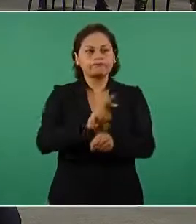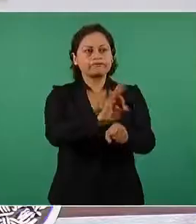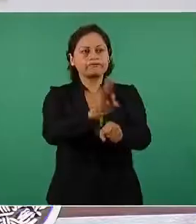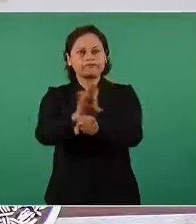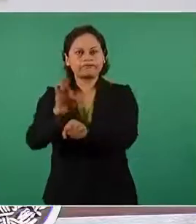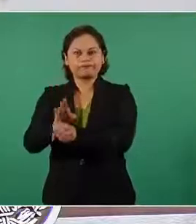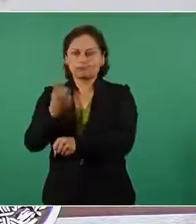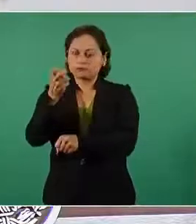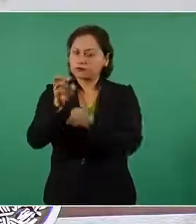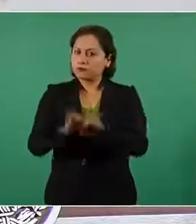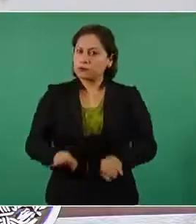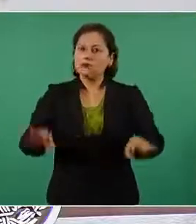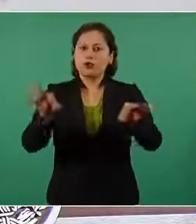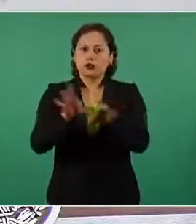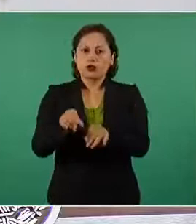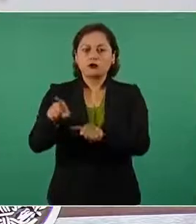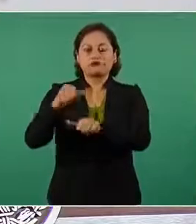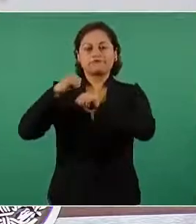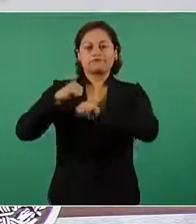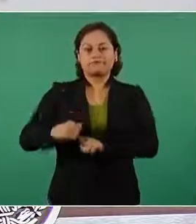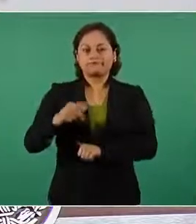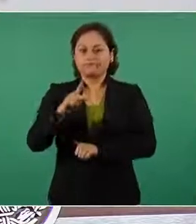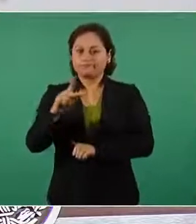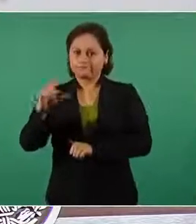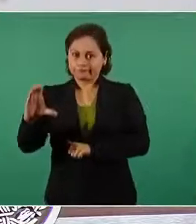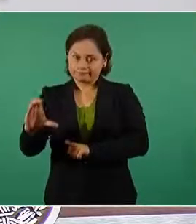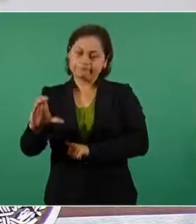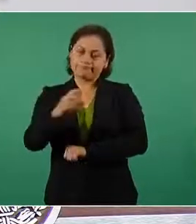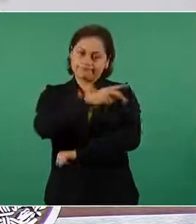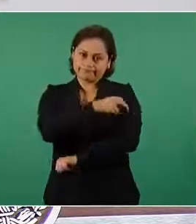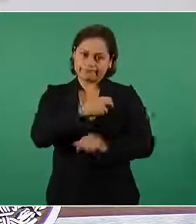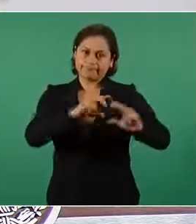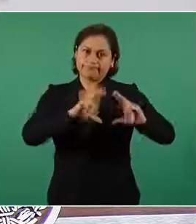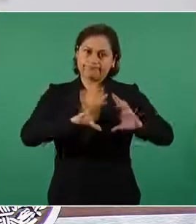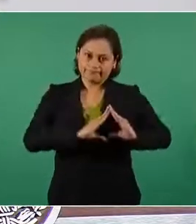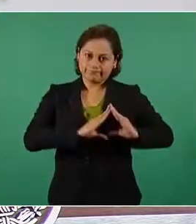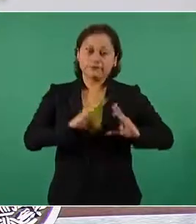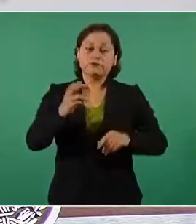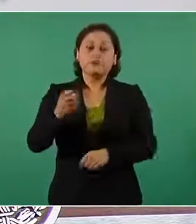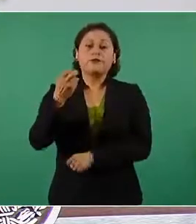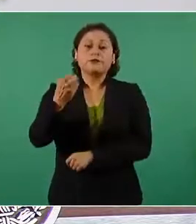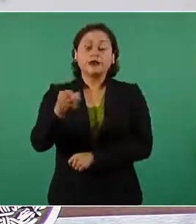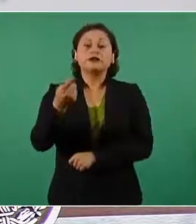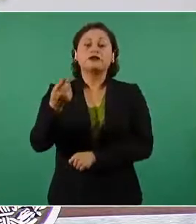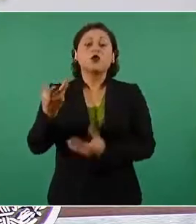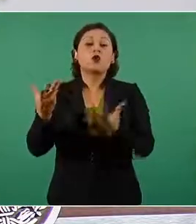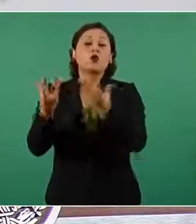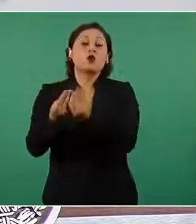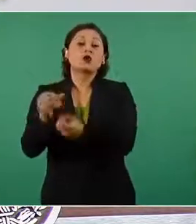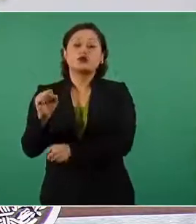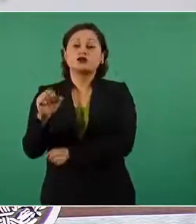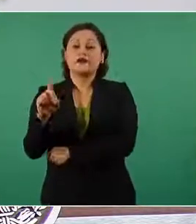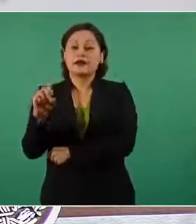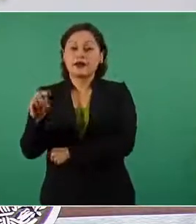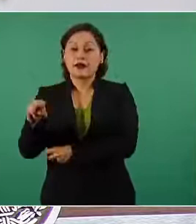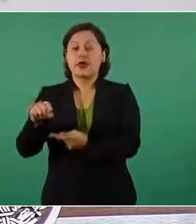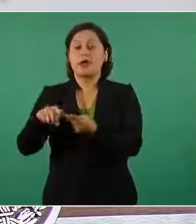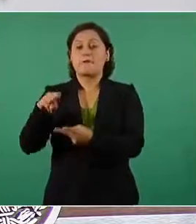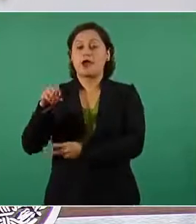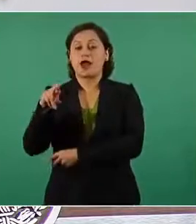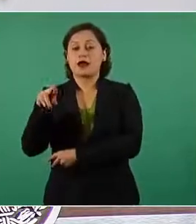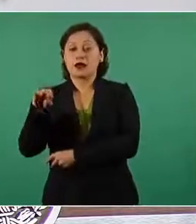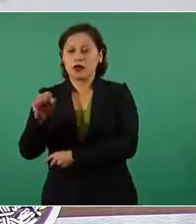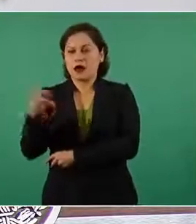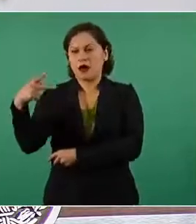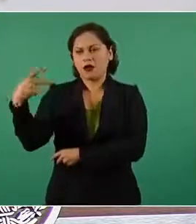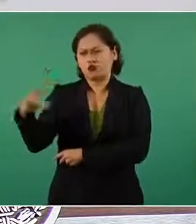se realiza Protección Civil, respaldado con SEDENA y Marina, con toda la logística que ellos cuentan